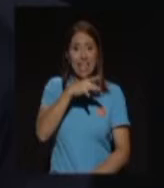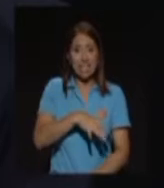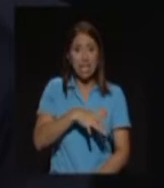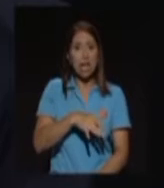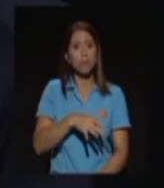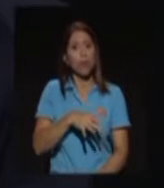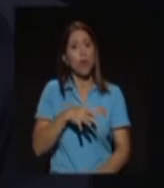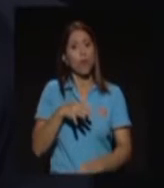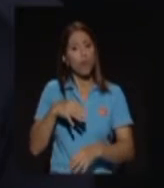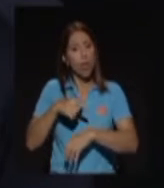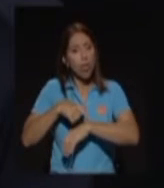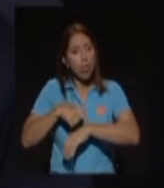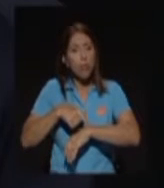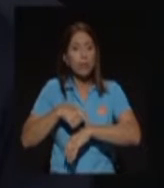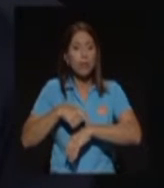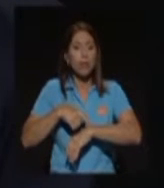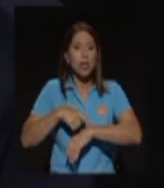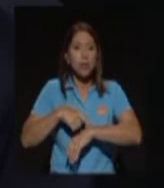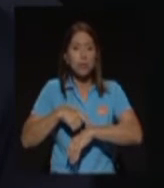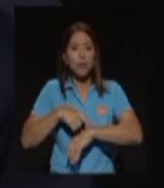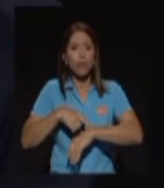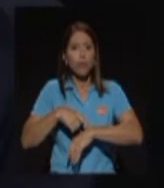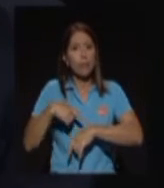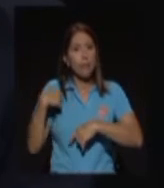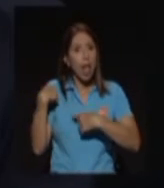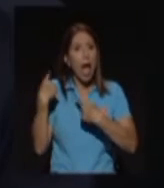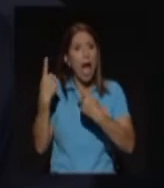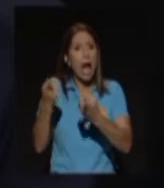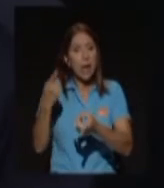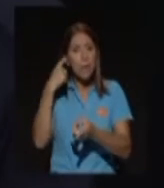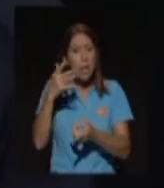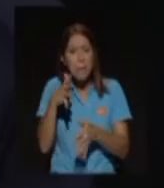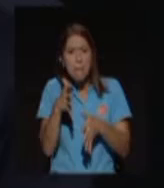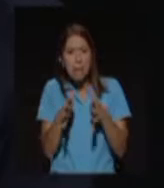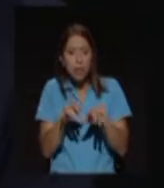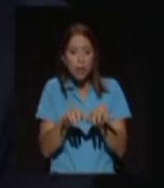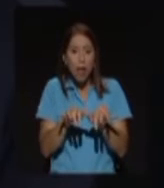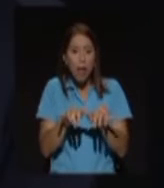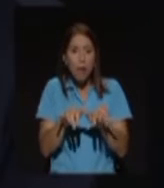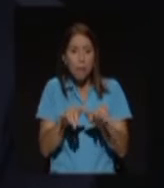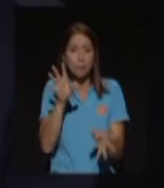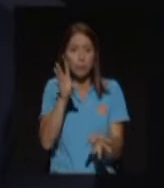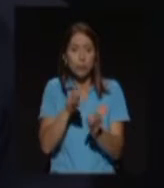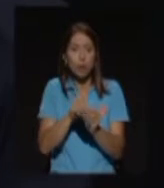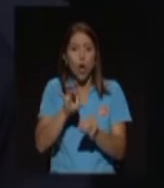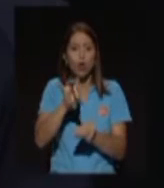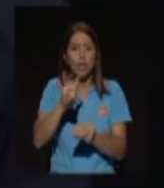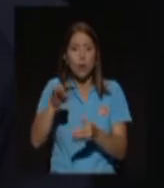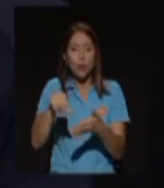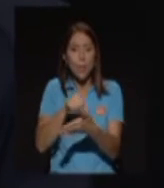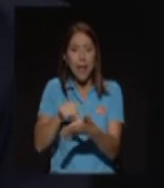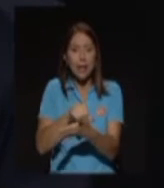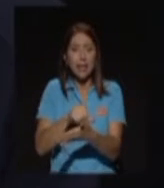larga porque comprende más o menos de 84 páginas mecanografiadas, ¿verdad? Pero desde luego el libro